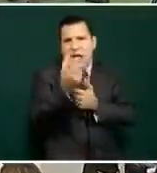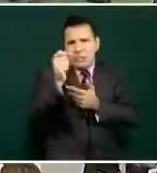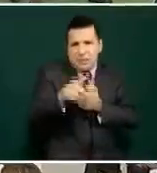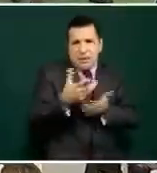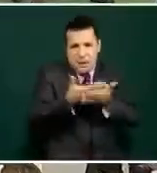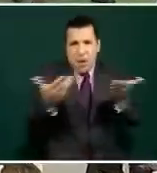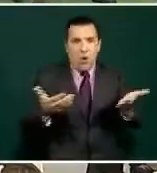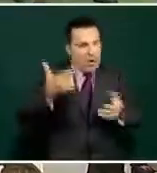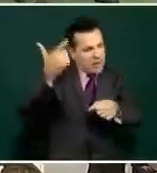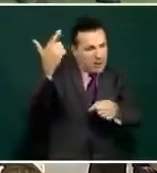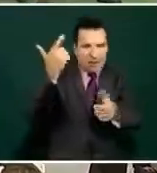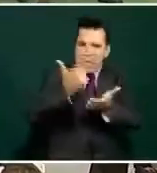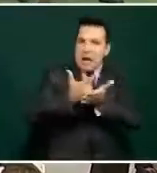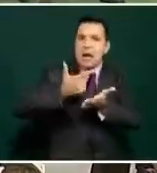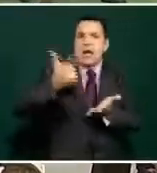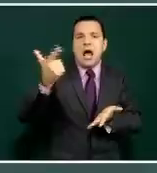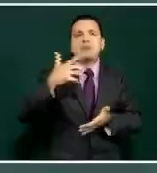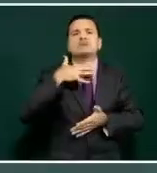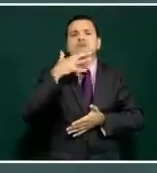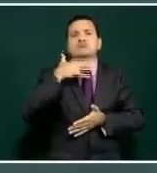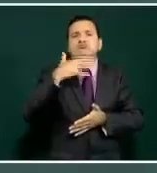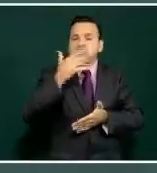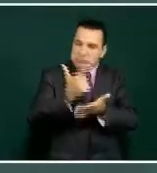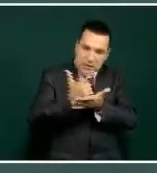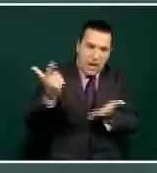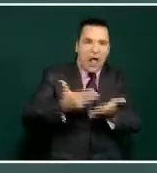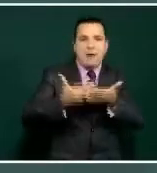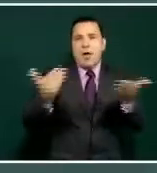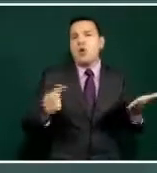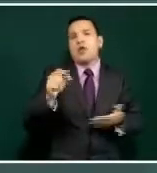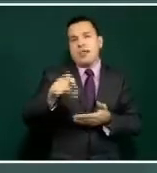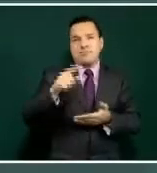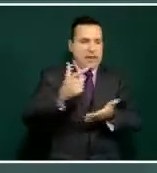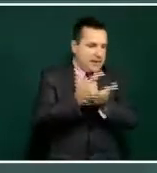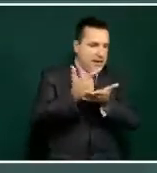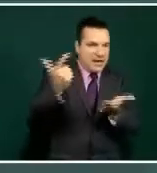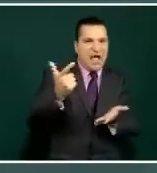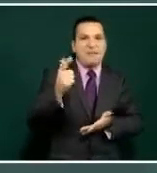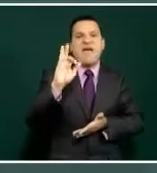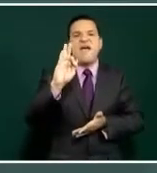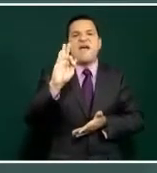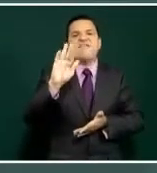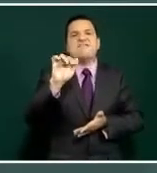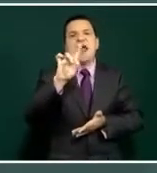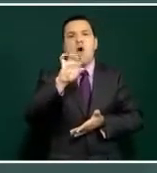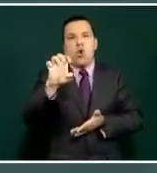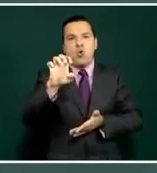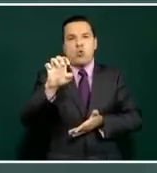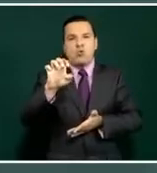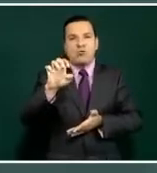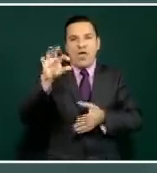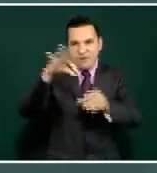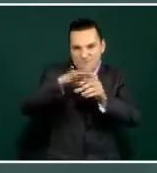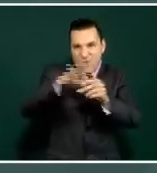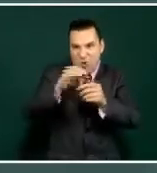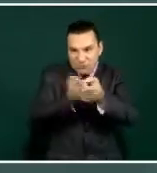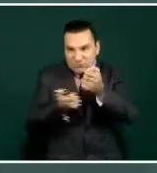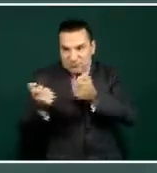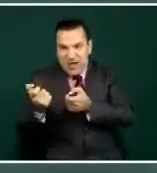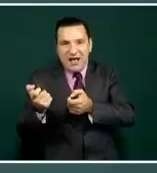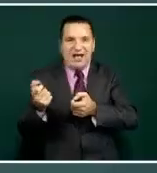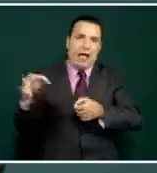delito grave también el fraude electoral. Pero hay cosas en las que